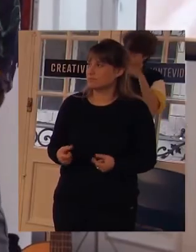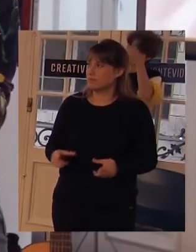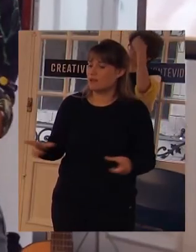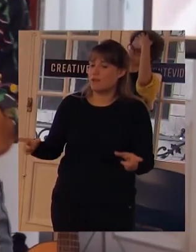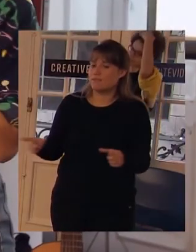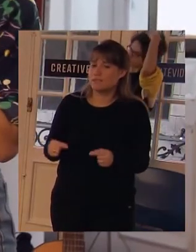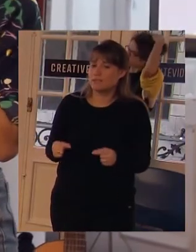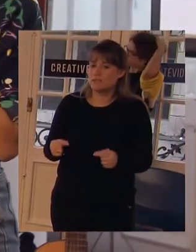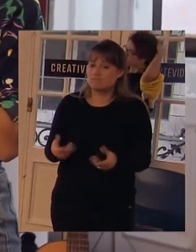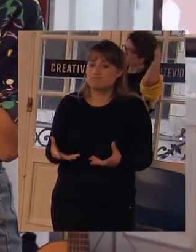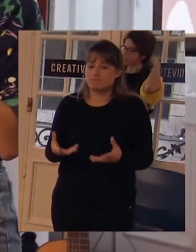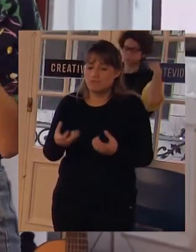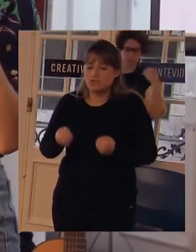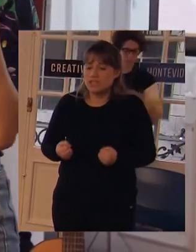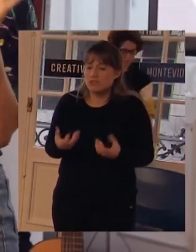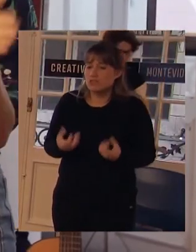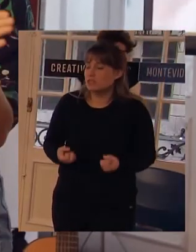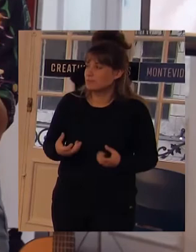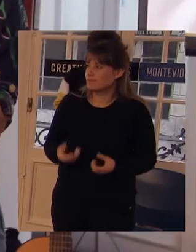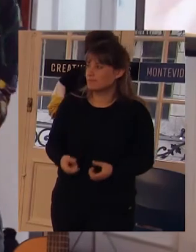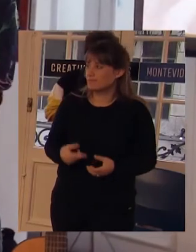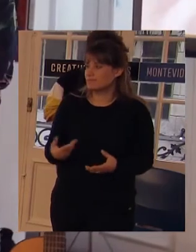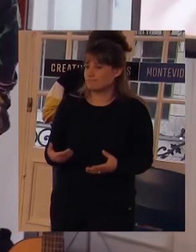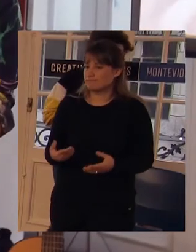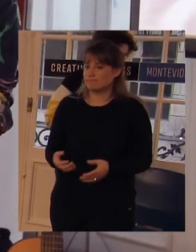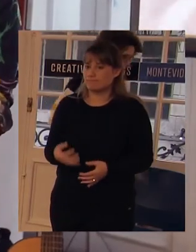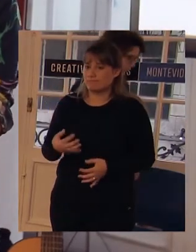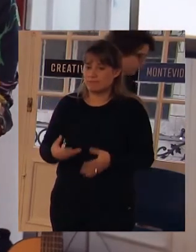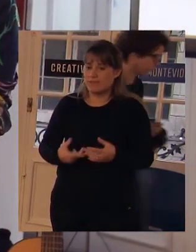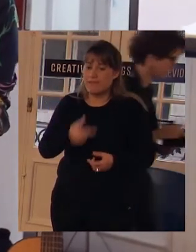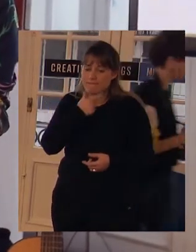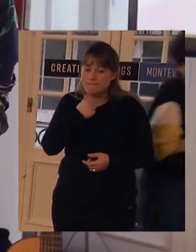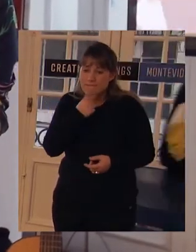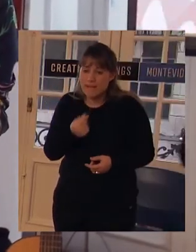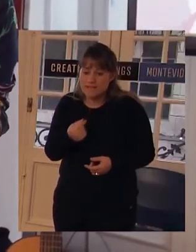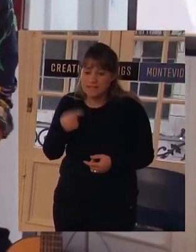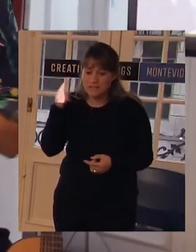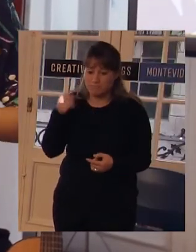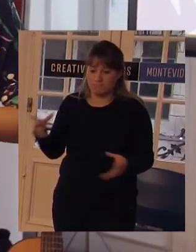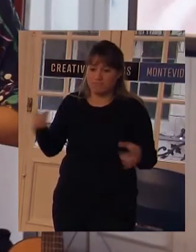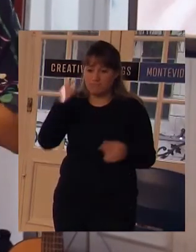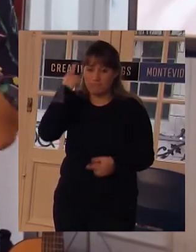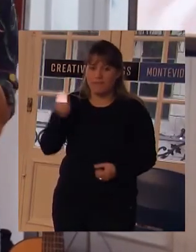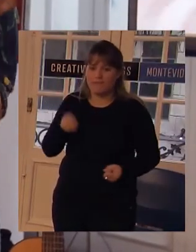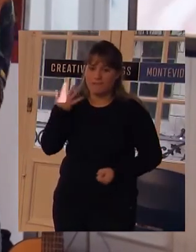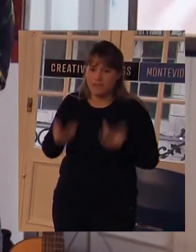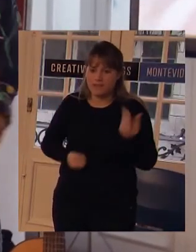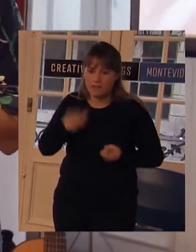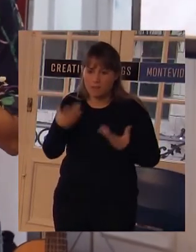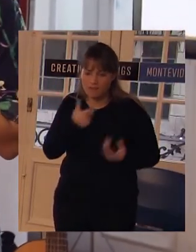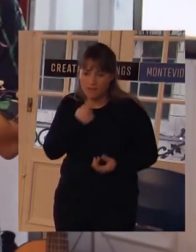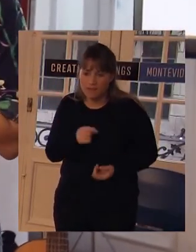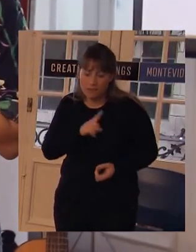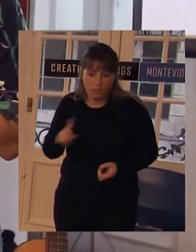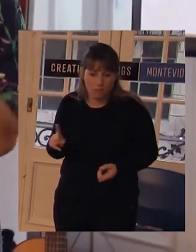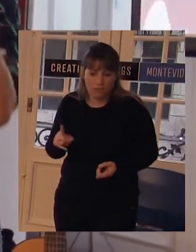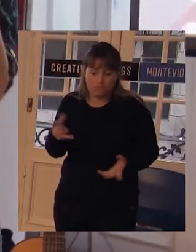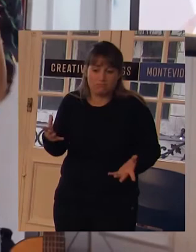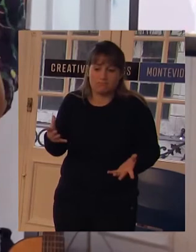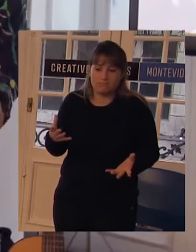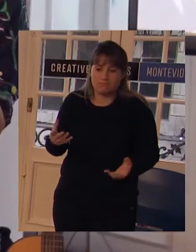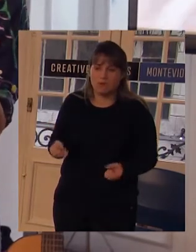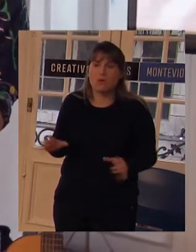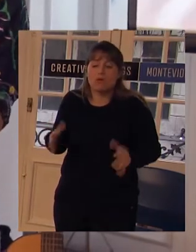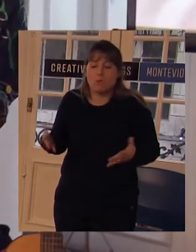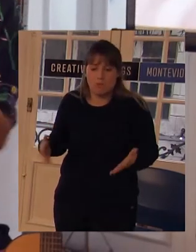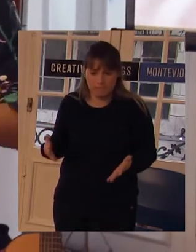tan amigados estamos? ¿Nos va a ser más sencillo o menos sencillo el proceso creativo? Si bien no tengo recetas mágicas que